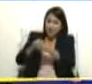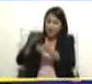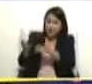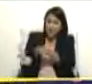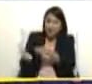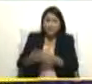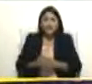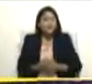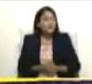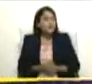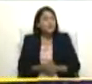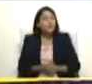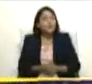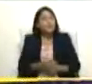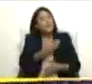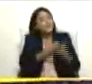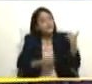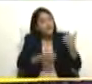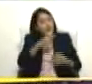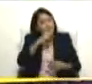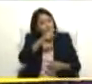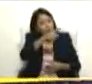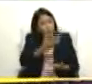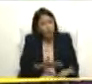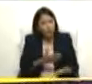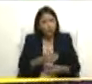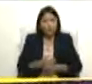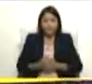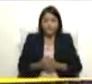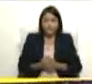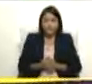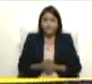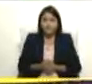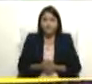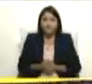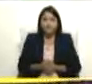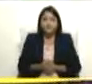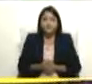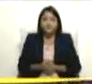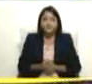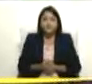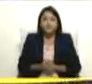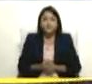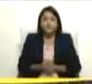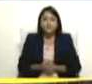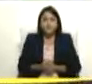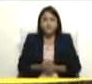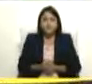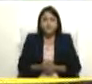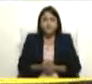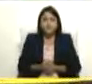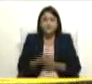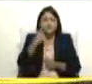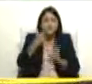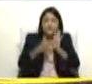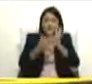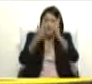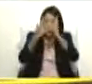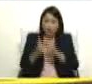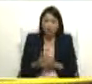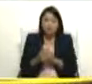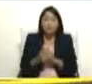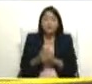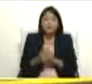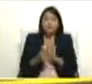señor presidente Nicolás Maduro, jefe de Estado y de Gobierno, presentar pues esta cifra